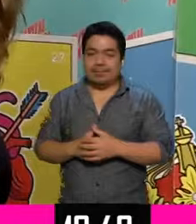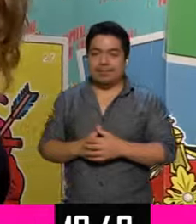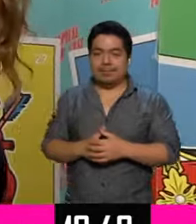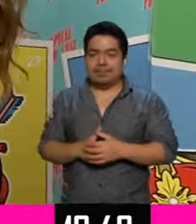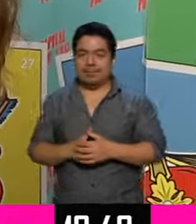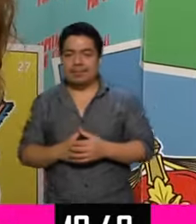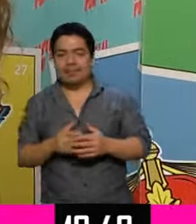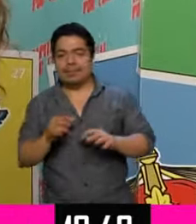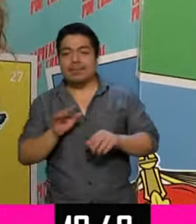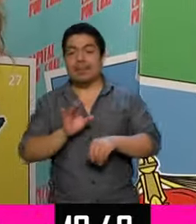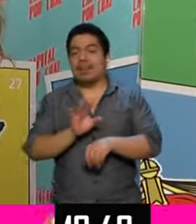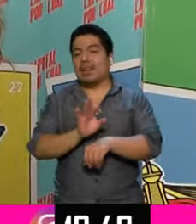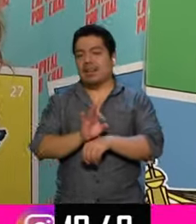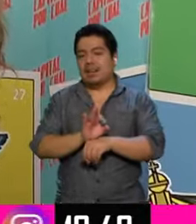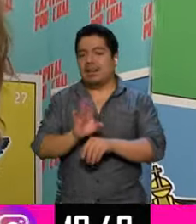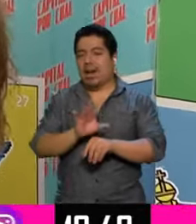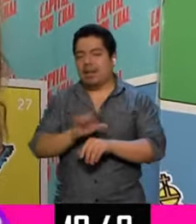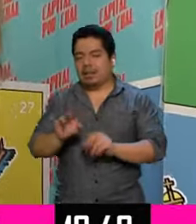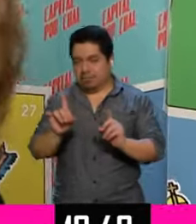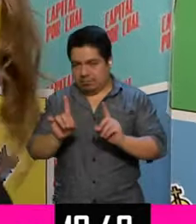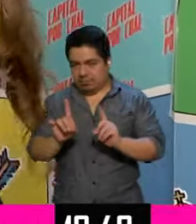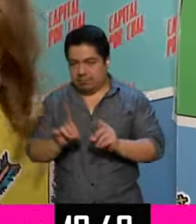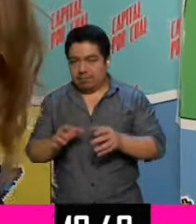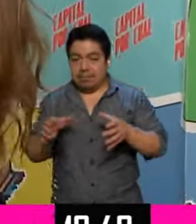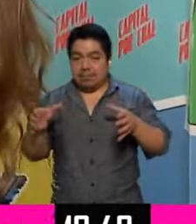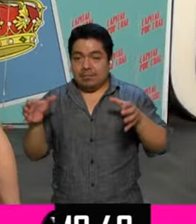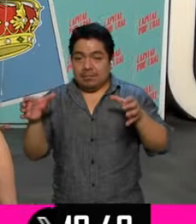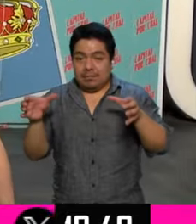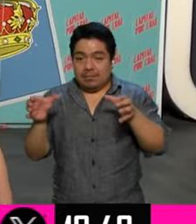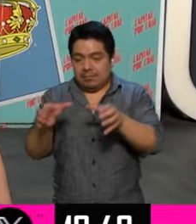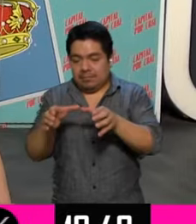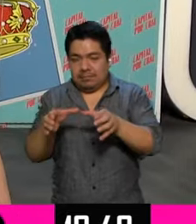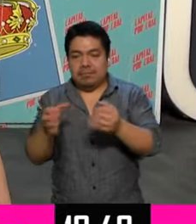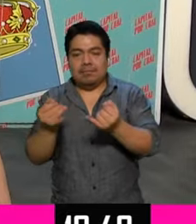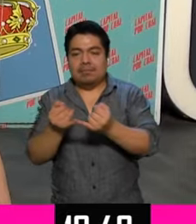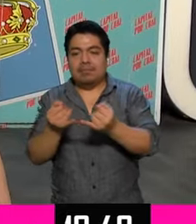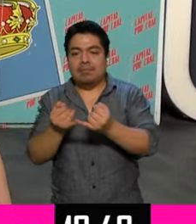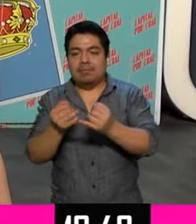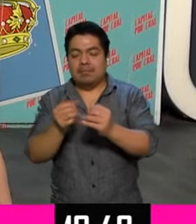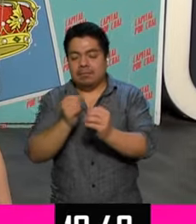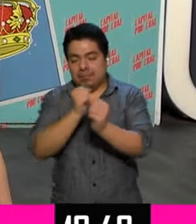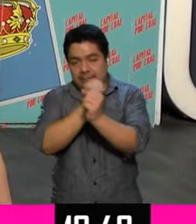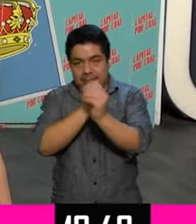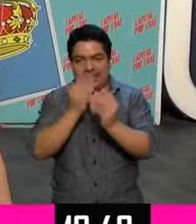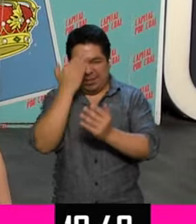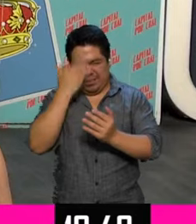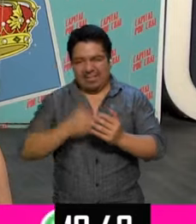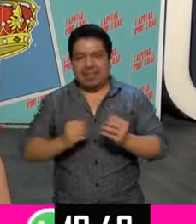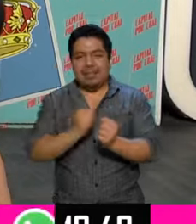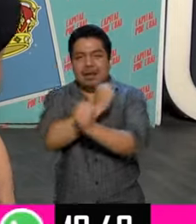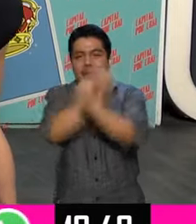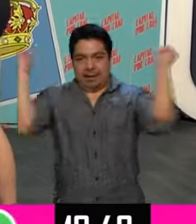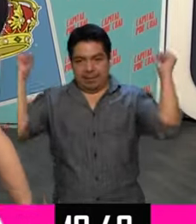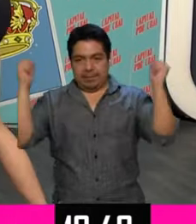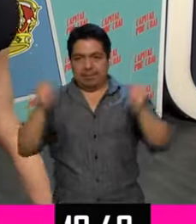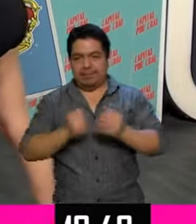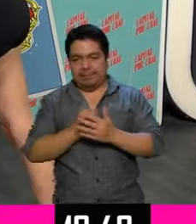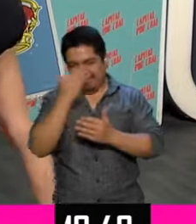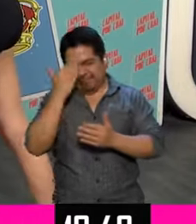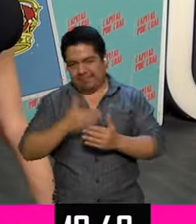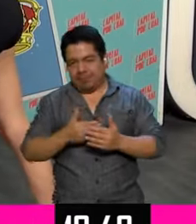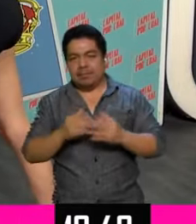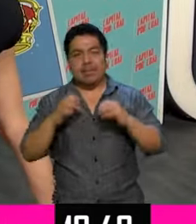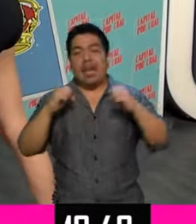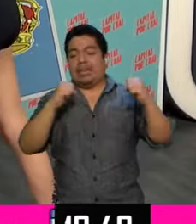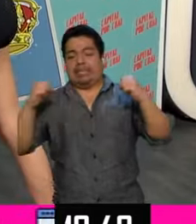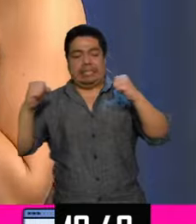entonces. Él está actuando, no es así. No. Entonces, es lo mismo. Vamos a meter los brazos de adentro hacia afuera y jalar. Porque igual va a ser